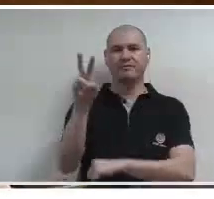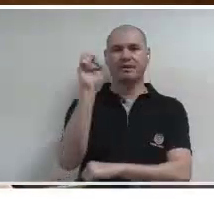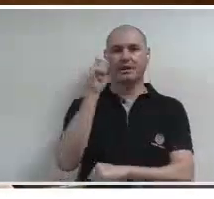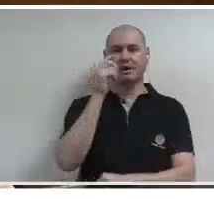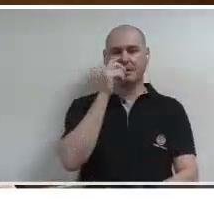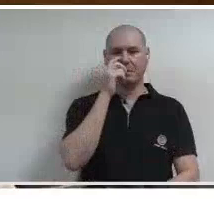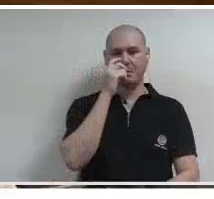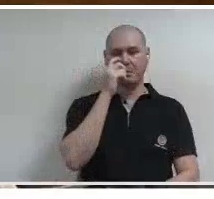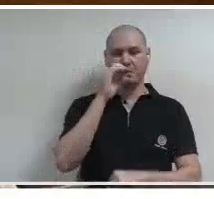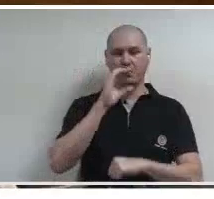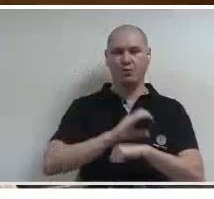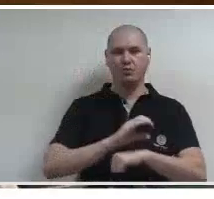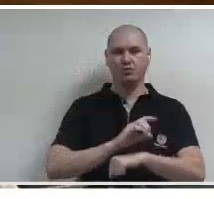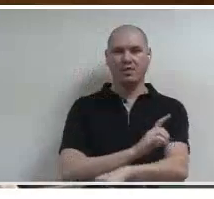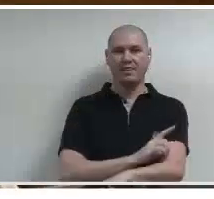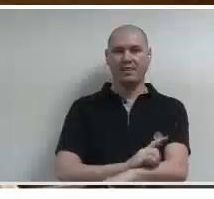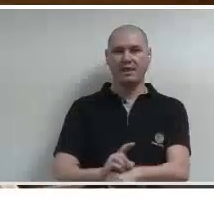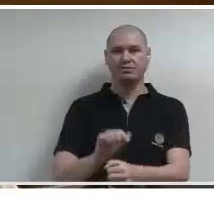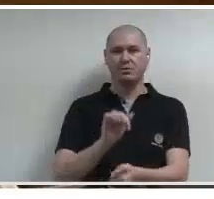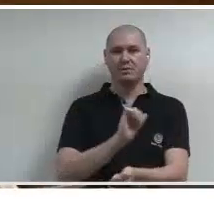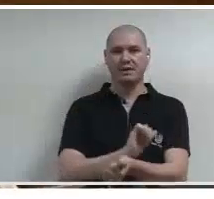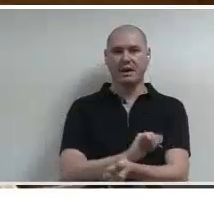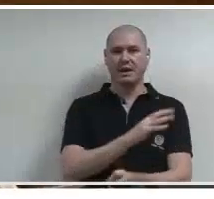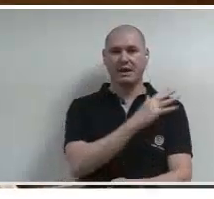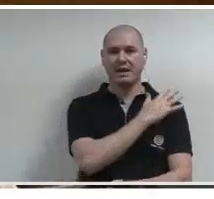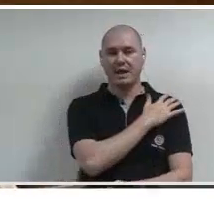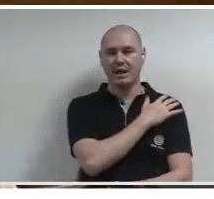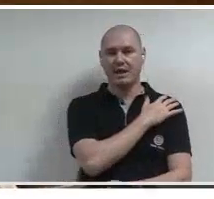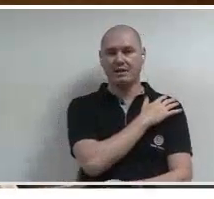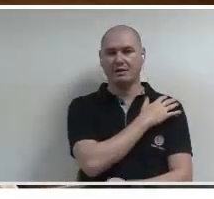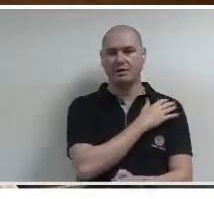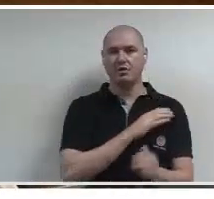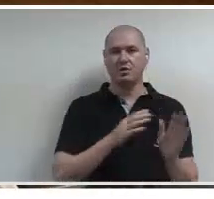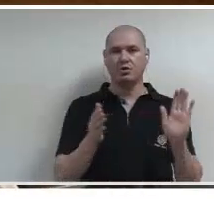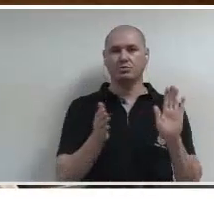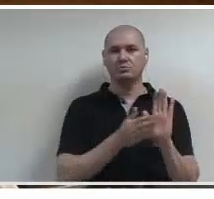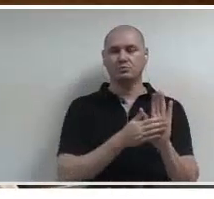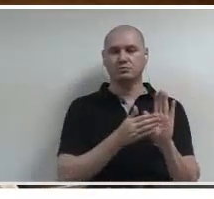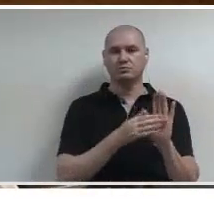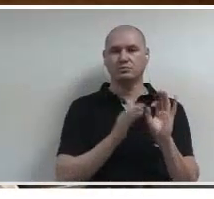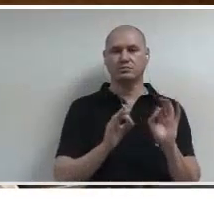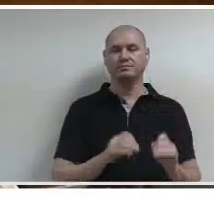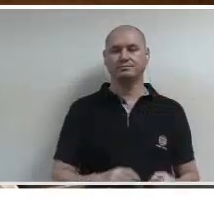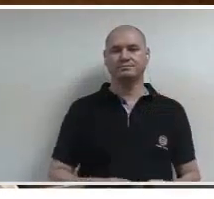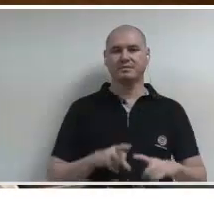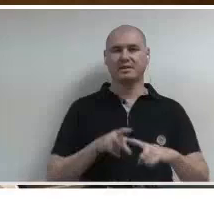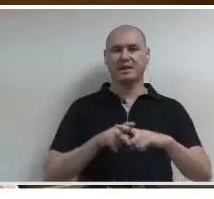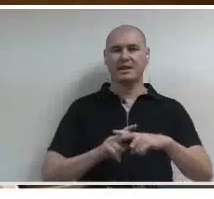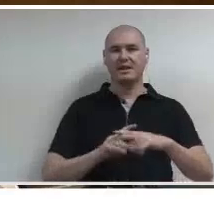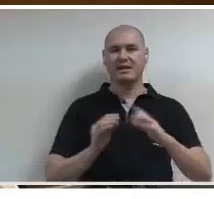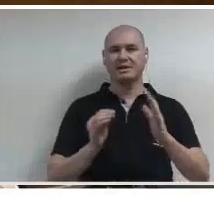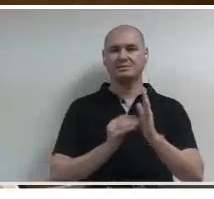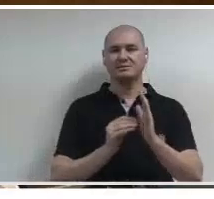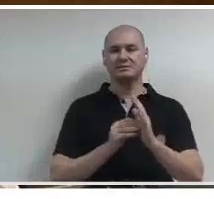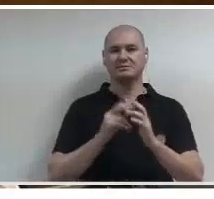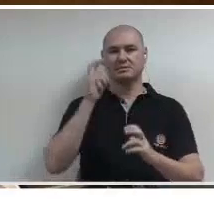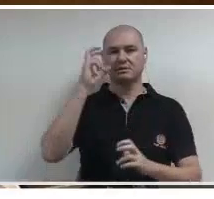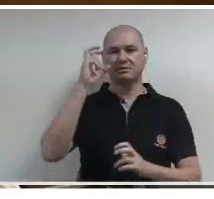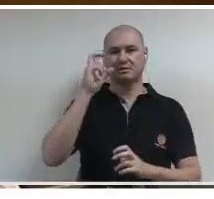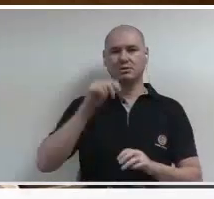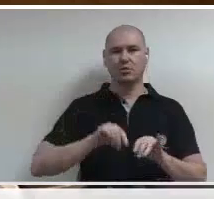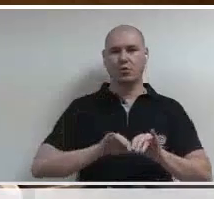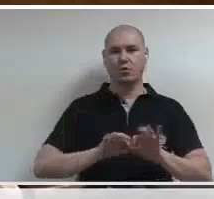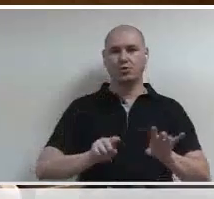Capacitación, Ministerio Público, Curso de Derecho Penal, Parte General, Código Procesal Penal, Taller de